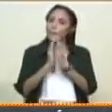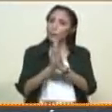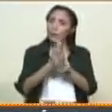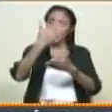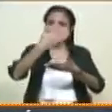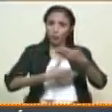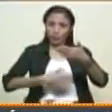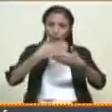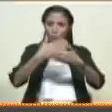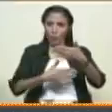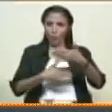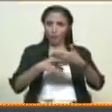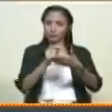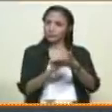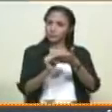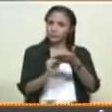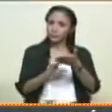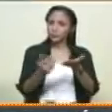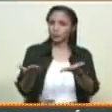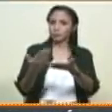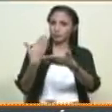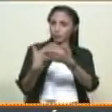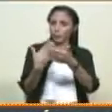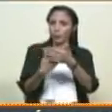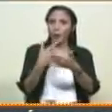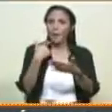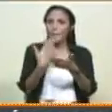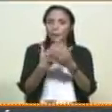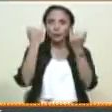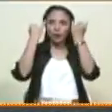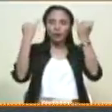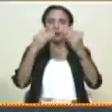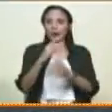hermanos, hermanas, lo que a ustedes se les ocurra.